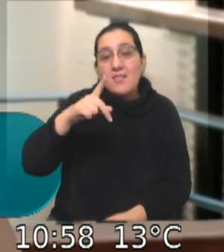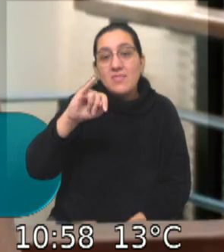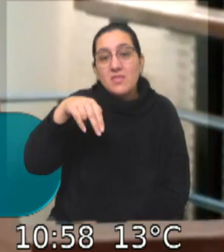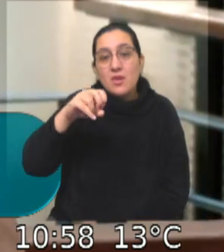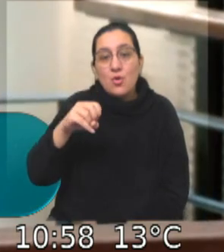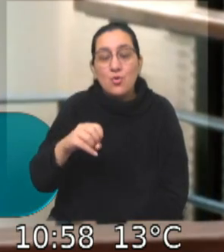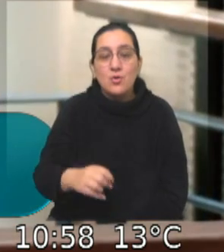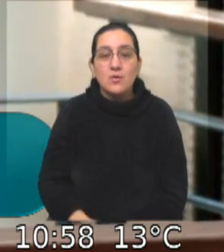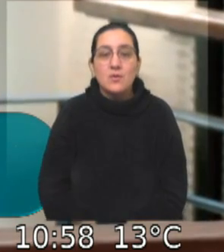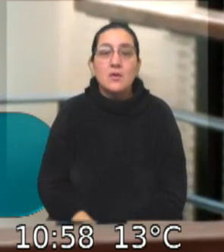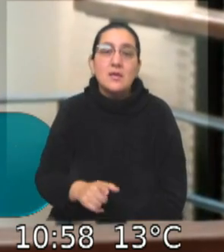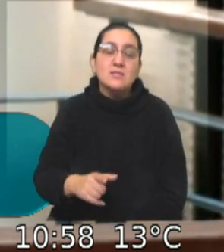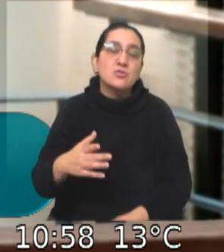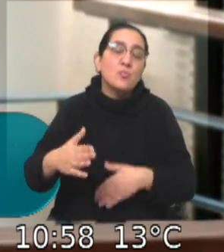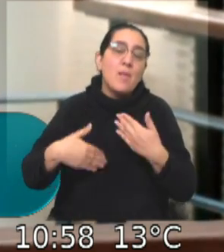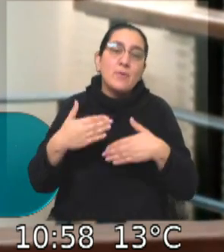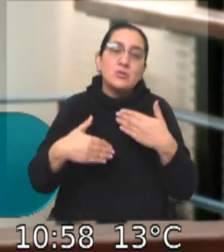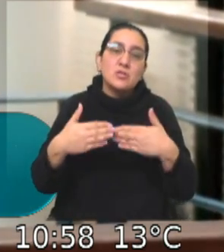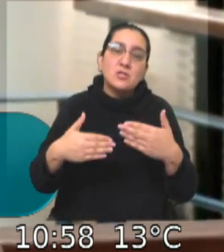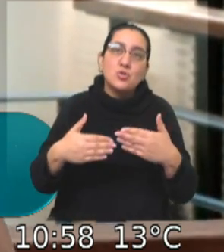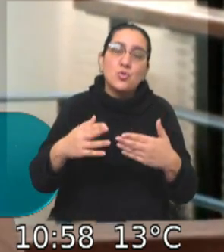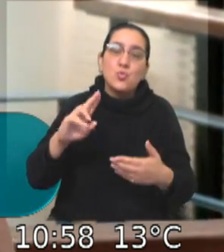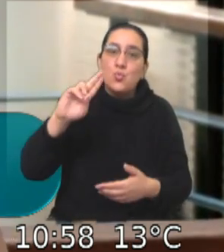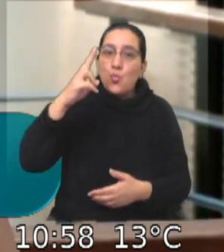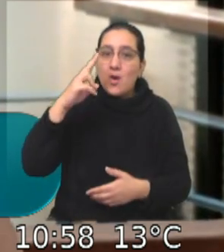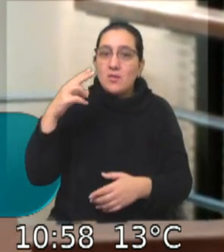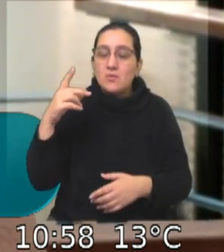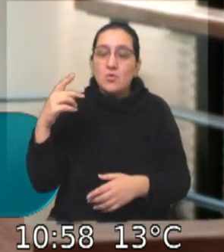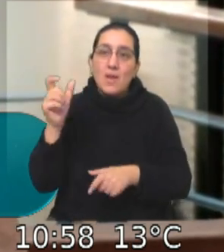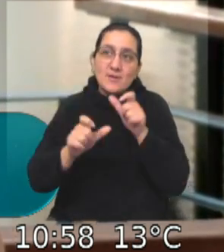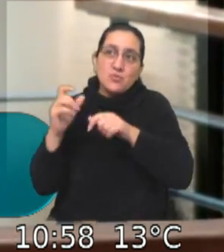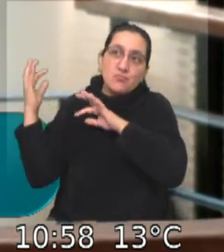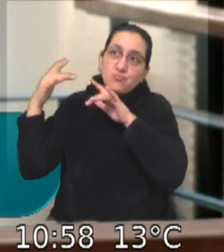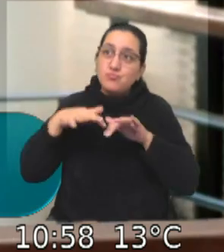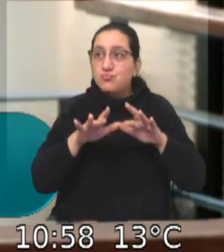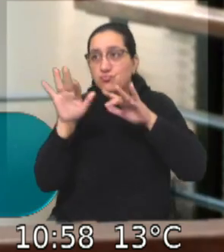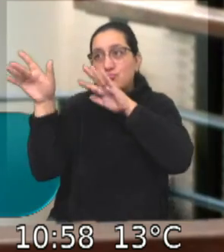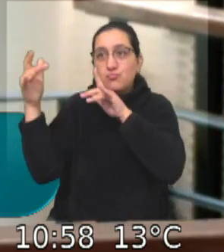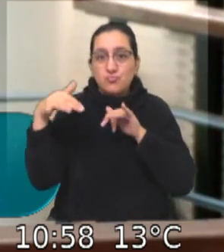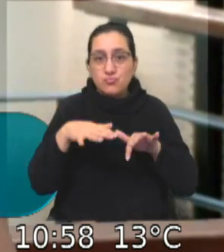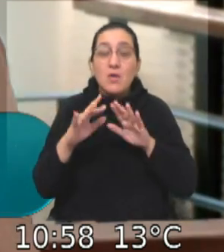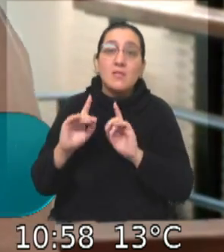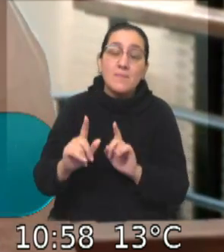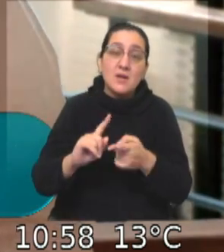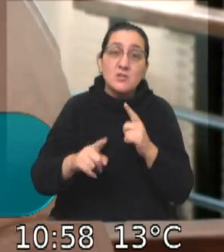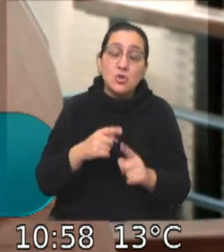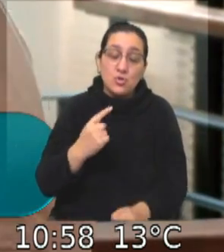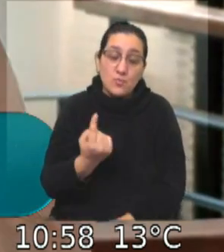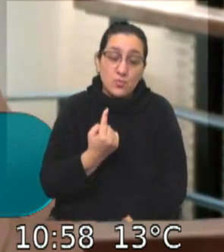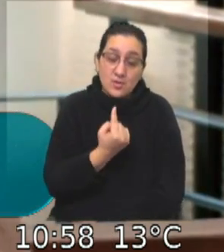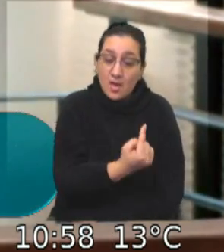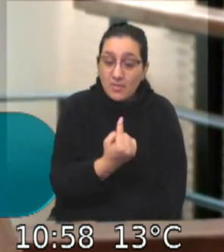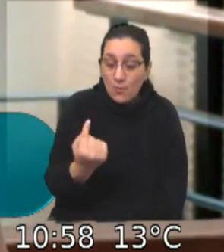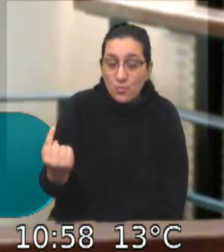con el proceso de secularización que tuvo el Uruguay, también tiene algo que ver con el individualismo que tenemos cada uno, porque yo también